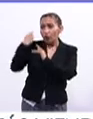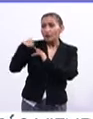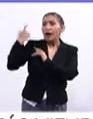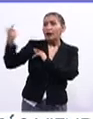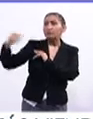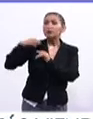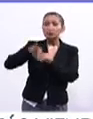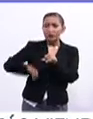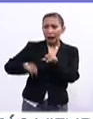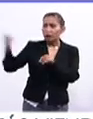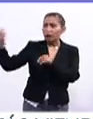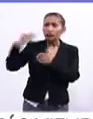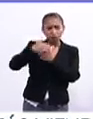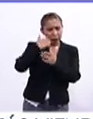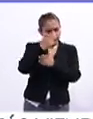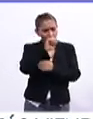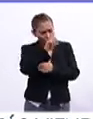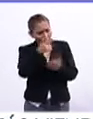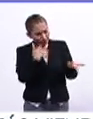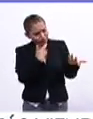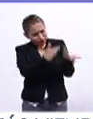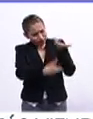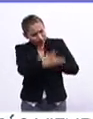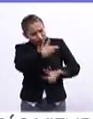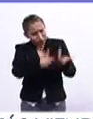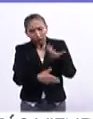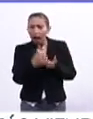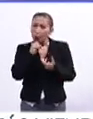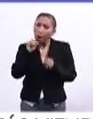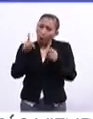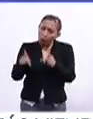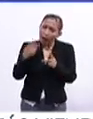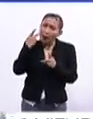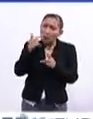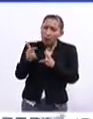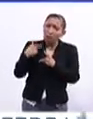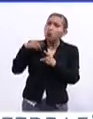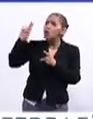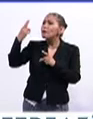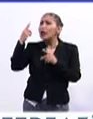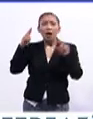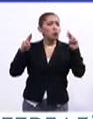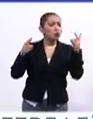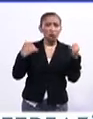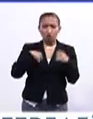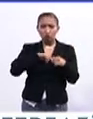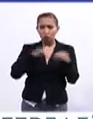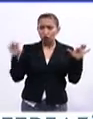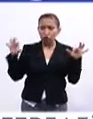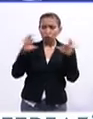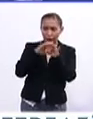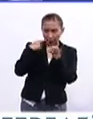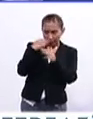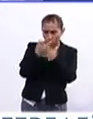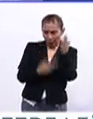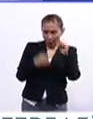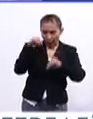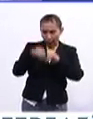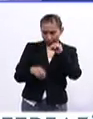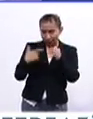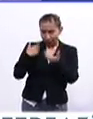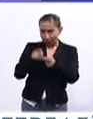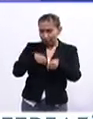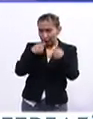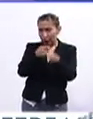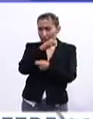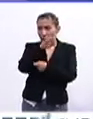dicen nos interesa cooperar y trabajar con la UAM. Entonces, bueno, buscamos también pares académicos que estén interesados en desarrollar tanto el programa de movilidad